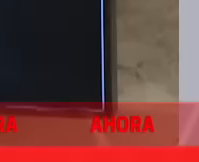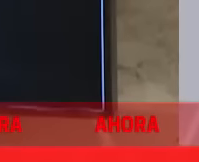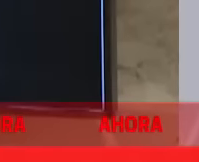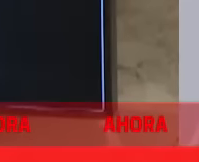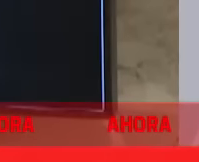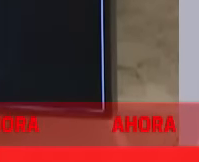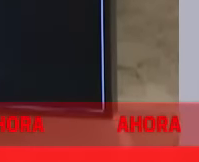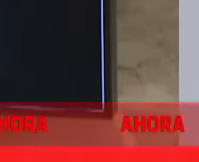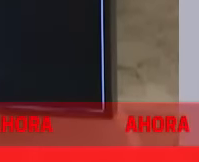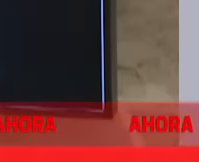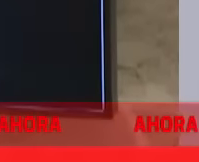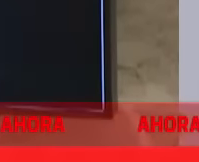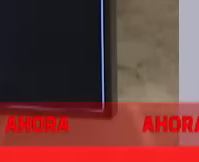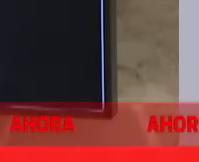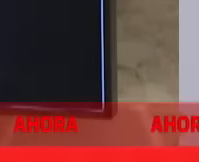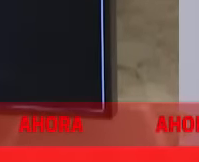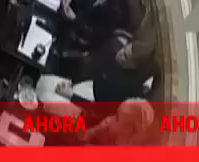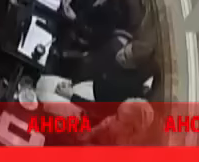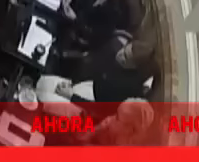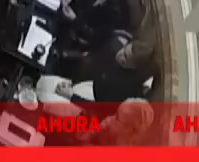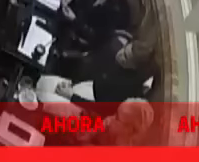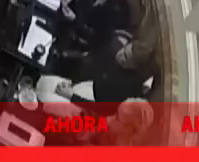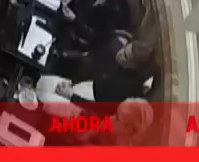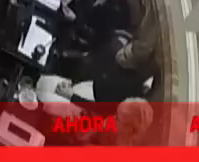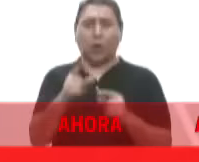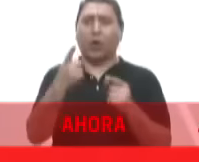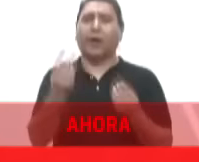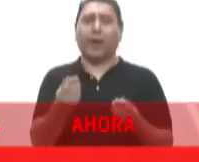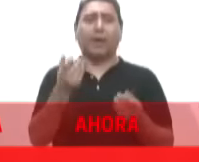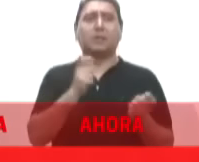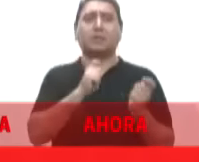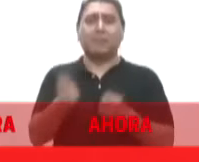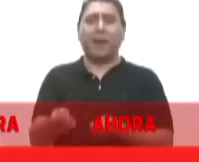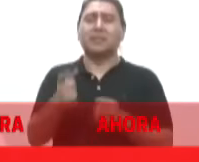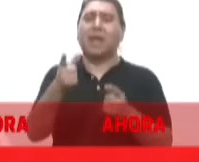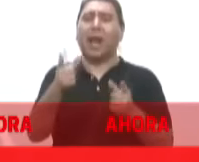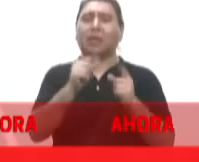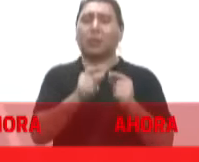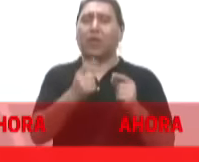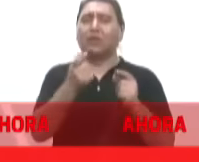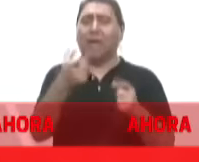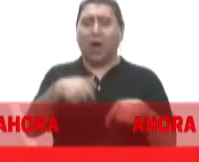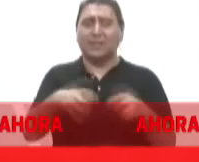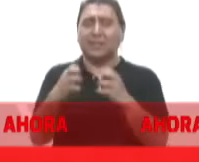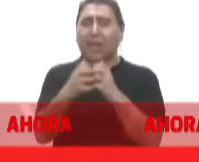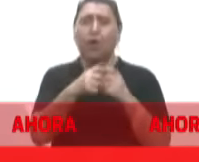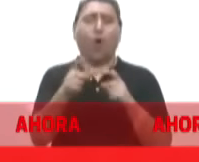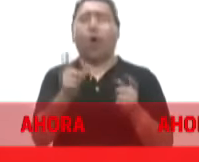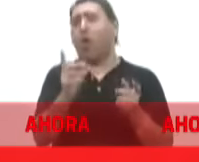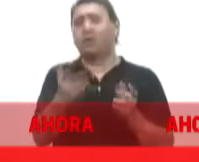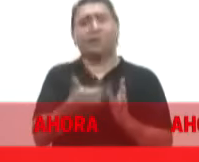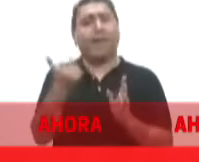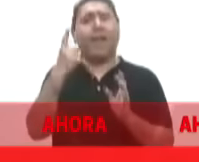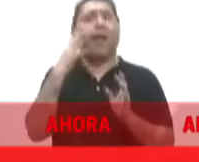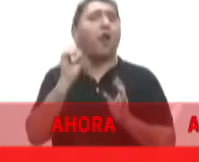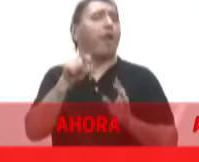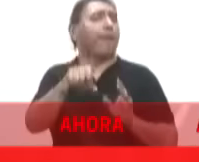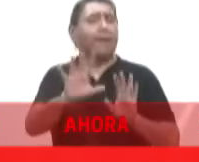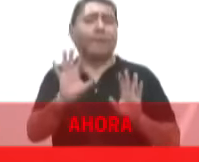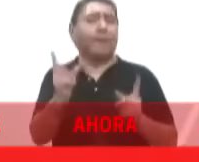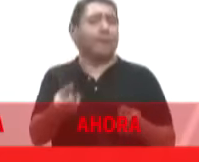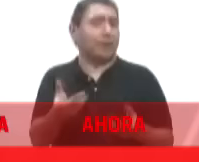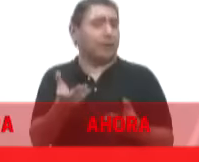Pueden presentarse otros u otros artículos que o sustituyan totalmente el articulado que se está discutiendo, o supriman algo de él, o le adicionen o alteren